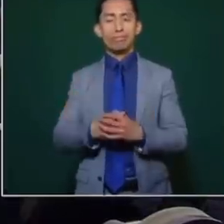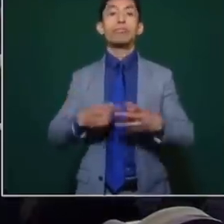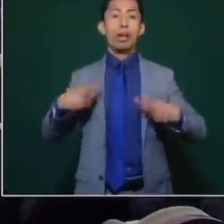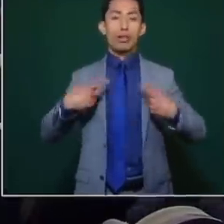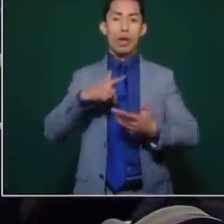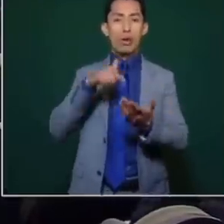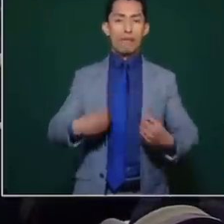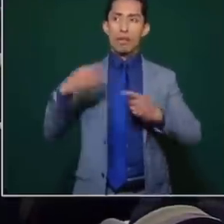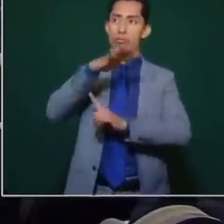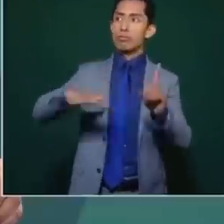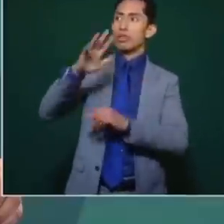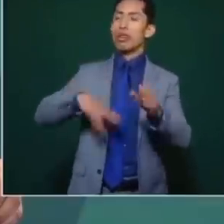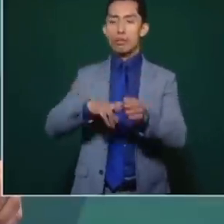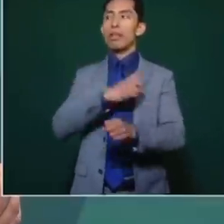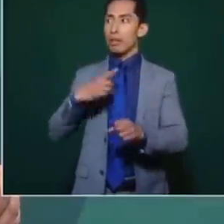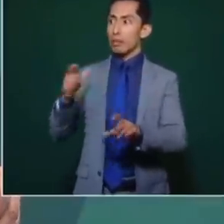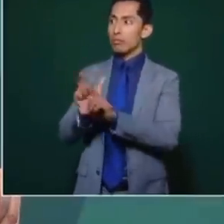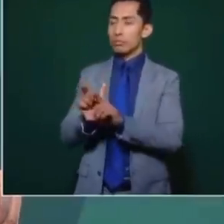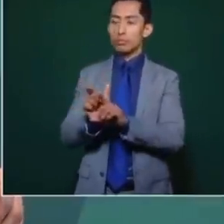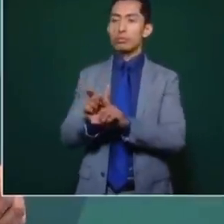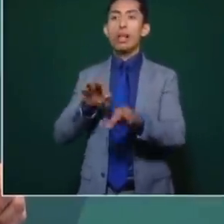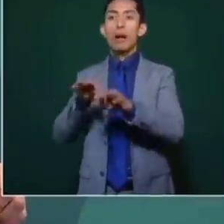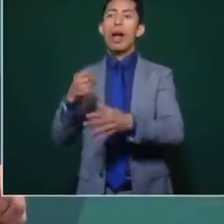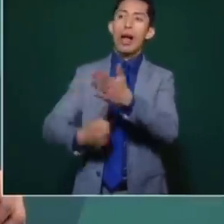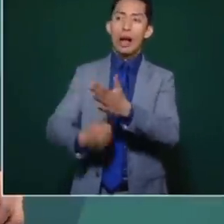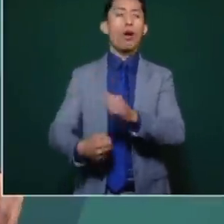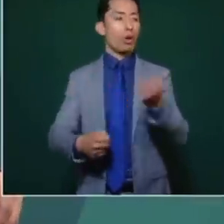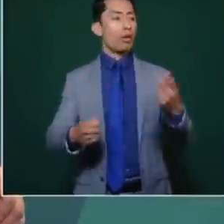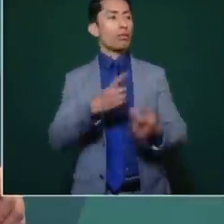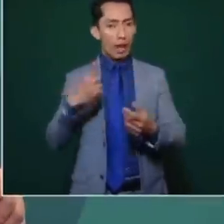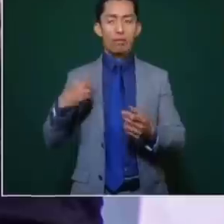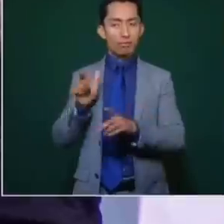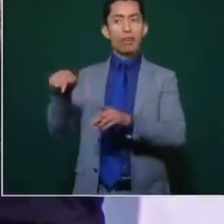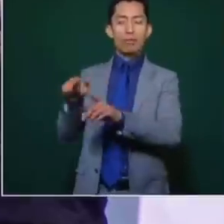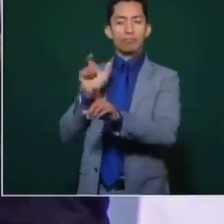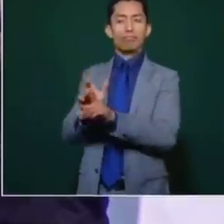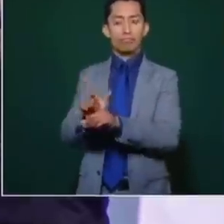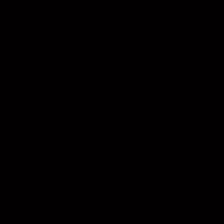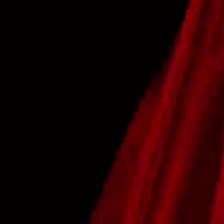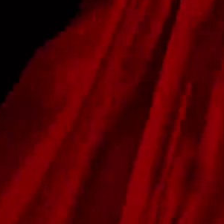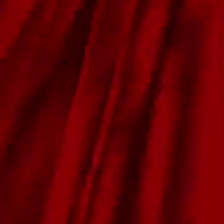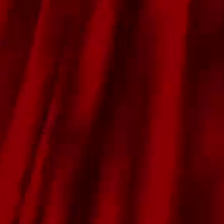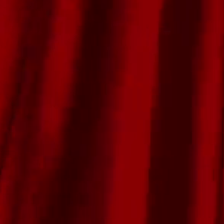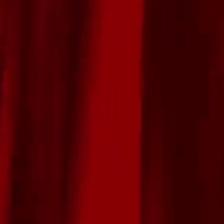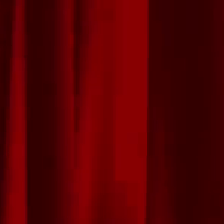del medio ambiente. Tienen que ser protegidos, amparados, y que todos ayudemos en eso.